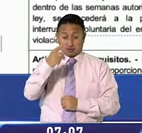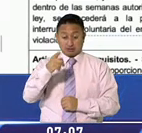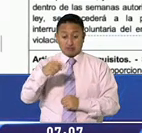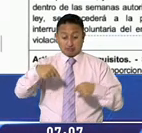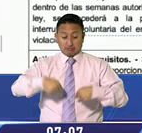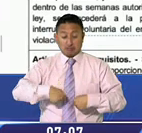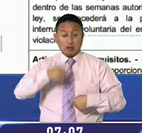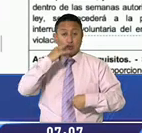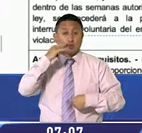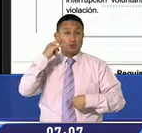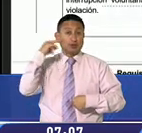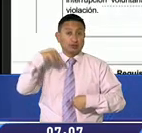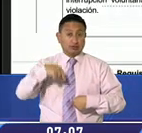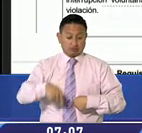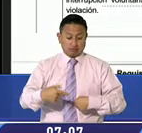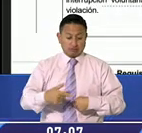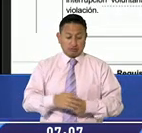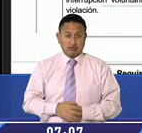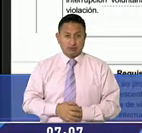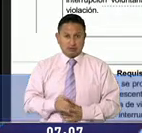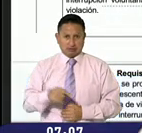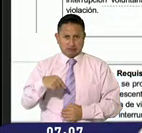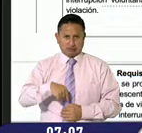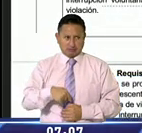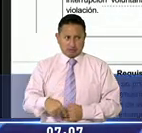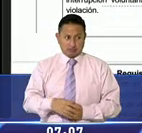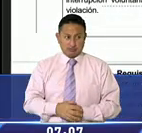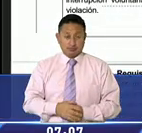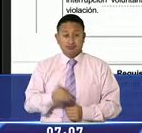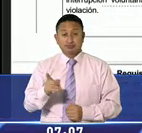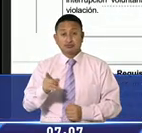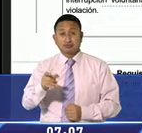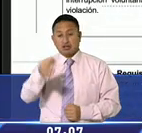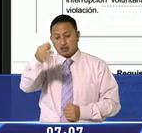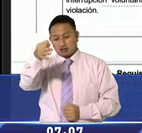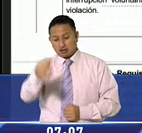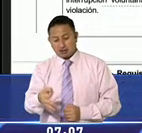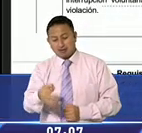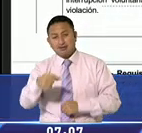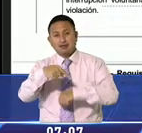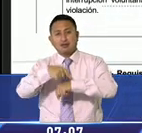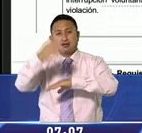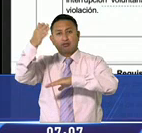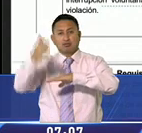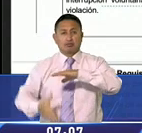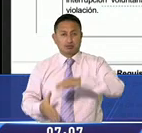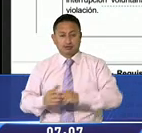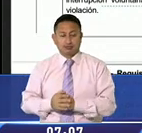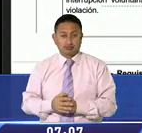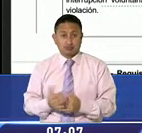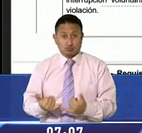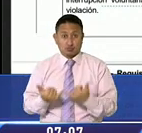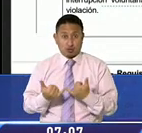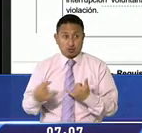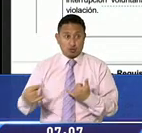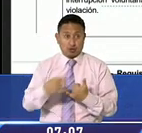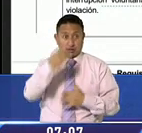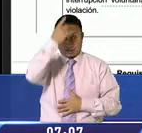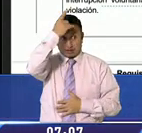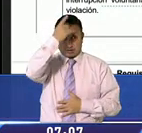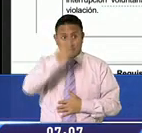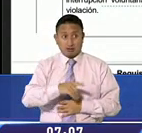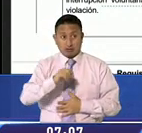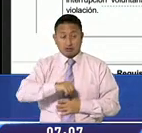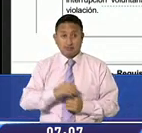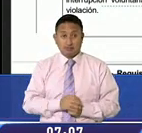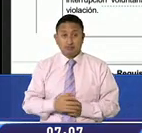niñas, que son víctimas, de que ellas necesitan una justicia reparadora. Que deben haber plazos. Y se está privilegiando con esta sentencia una desprotección